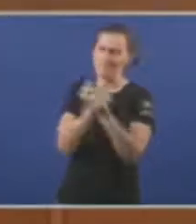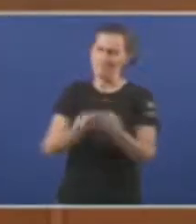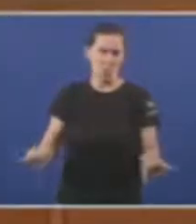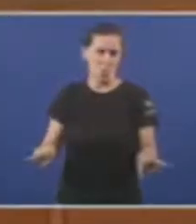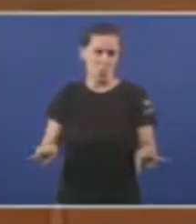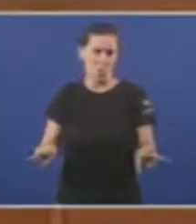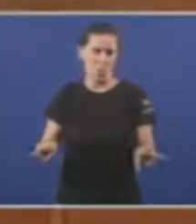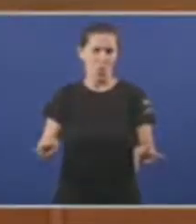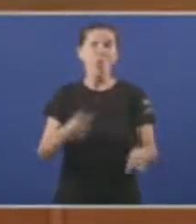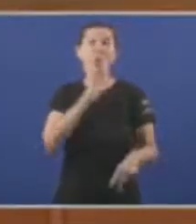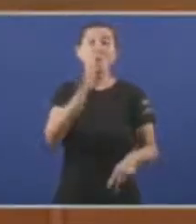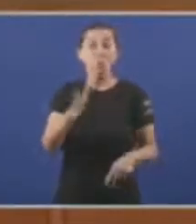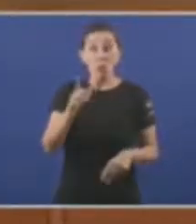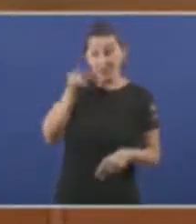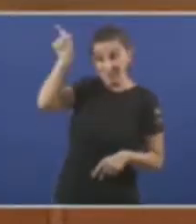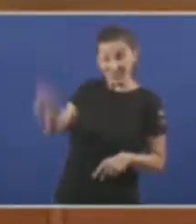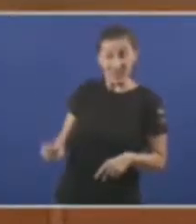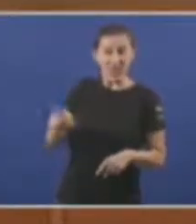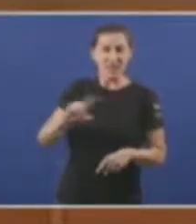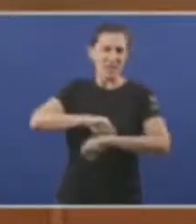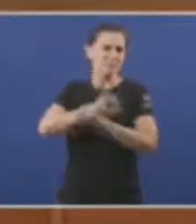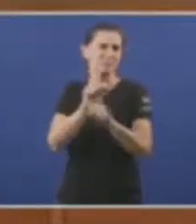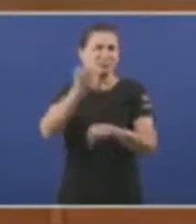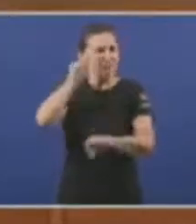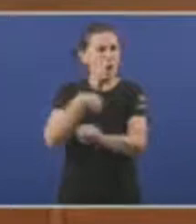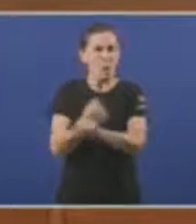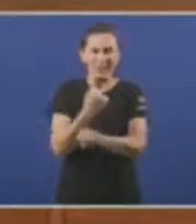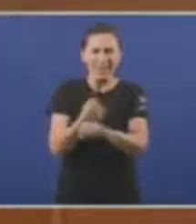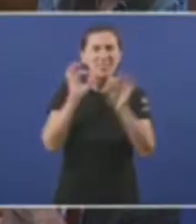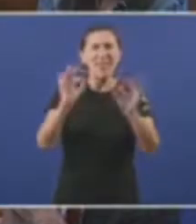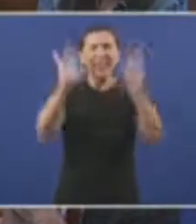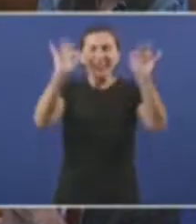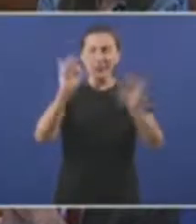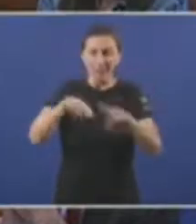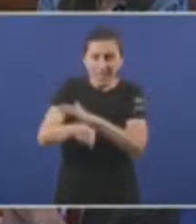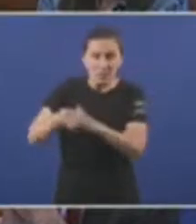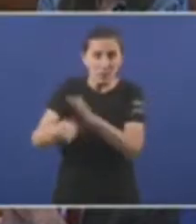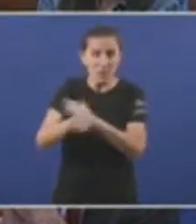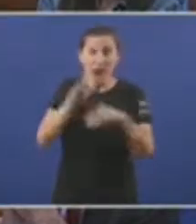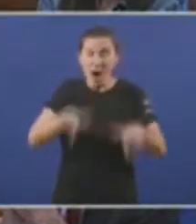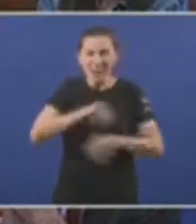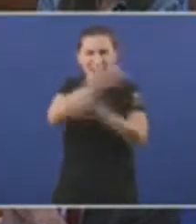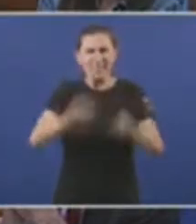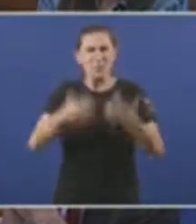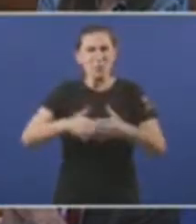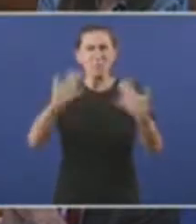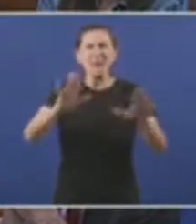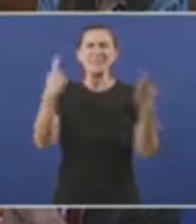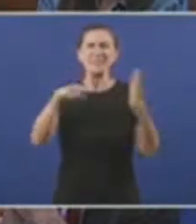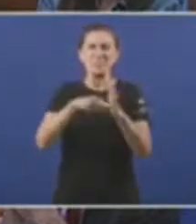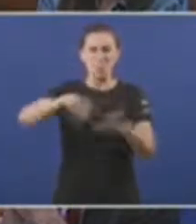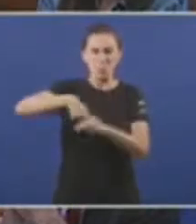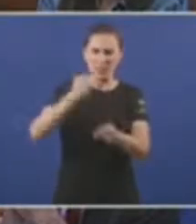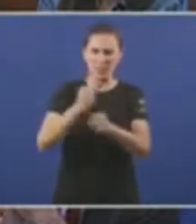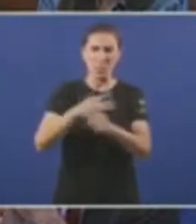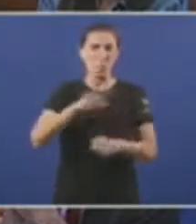a súa incompetencia fai que hoxe teñamos unha grave crise industrial con máis de 6.000 postos de traballo en risco, que afecta a